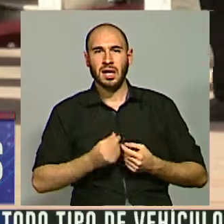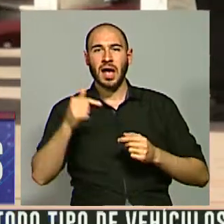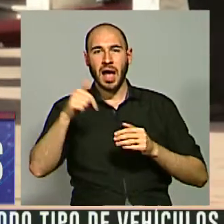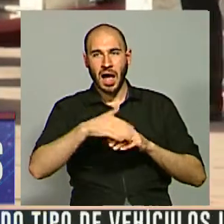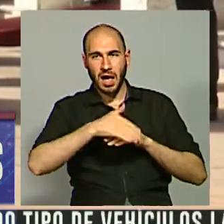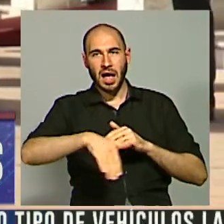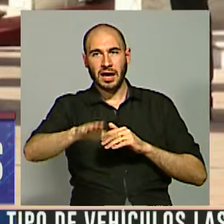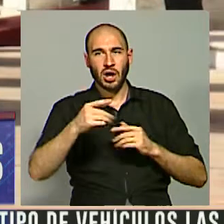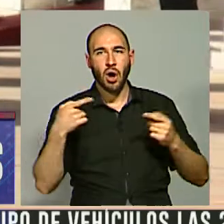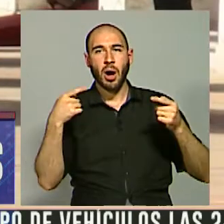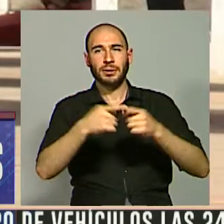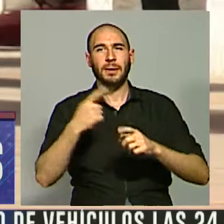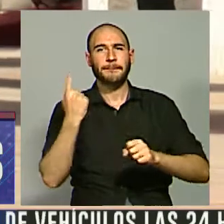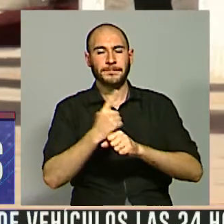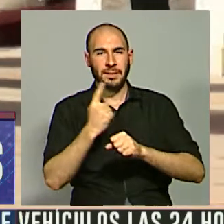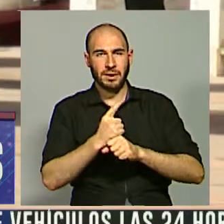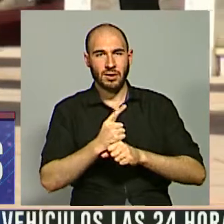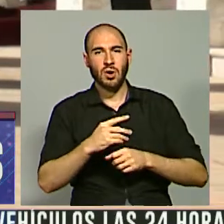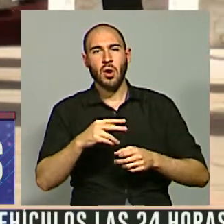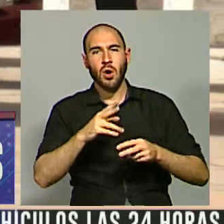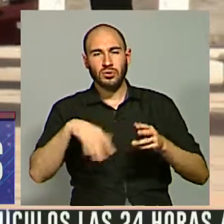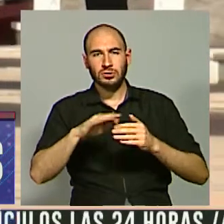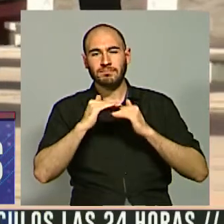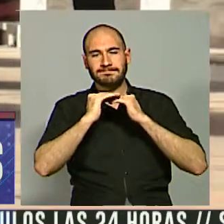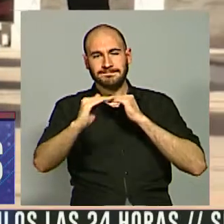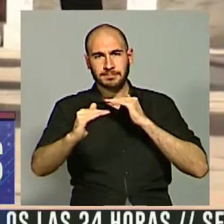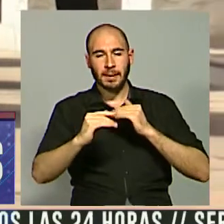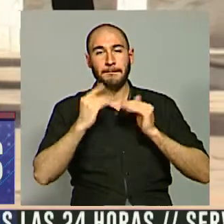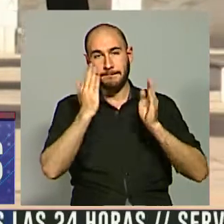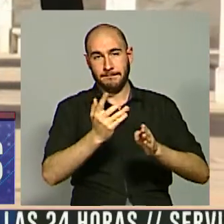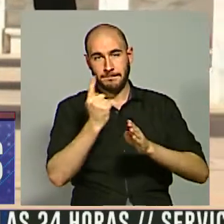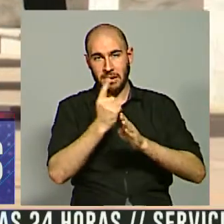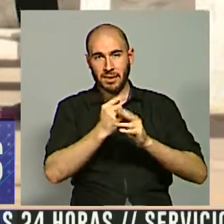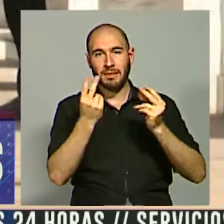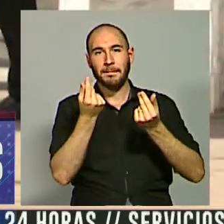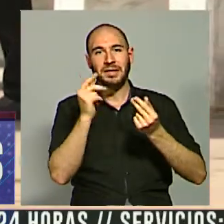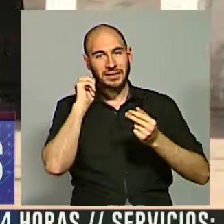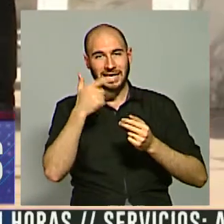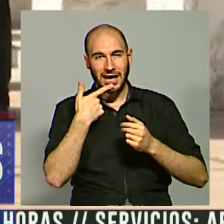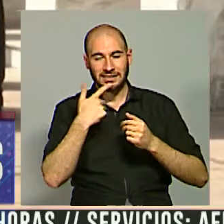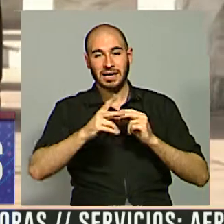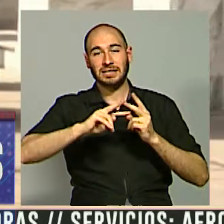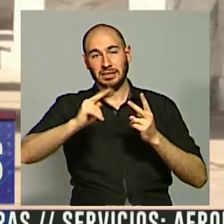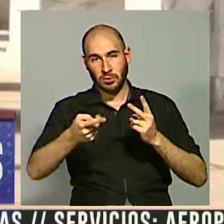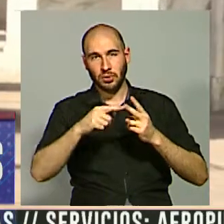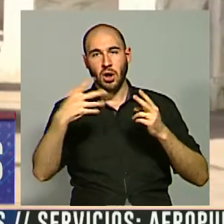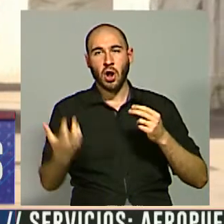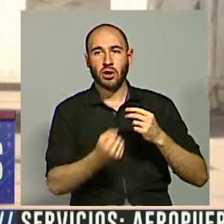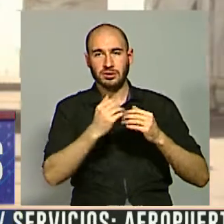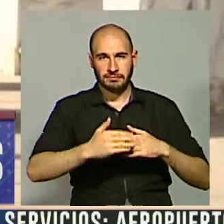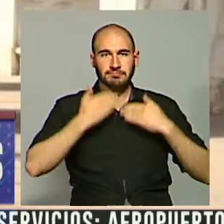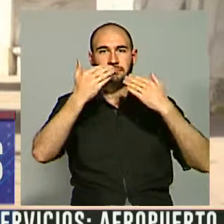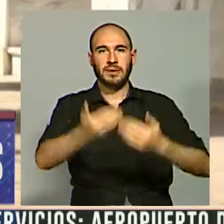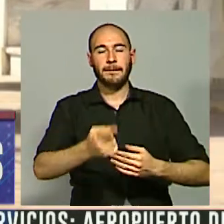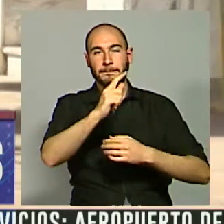de esto que, bueno, el objetivo principal es que se busca aplanar en una primera instancia lo que es la tarifa del gas y por otro lado lograr prorratear